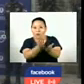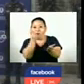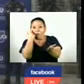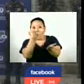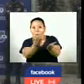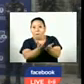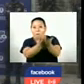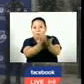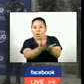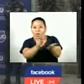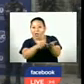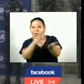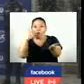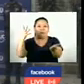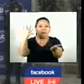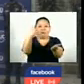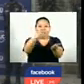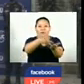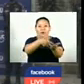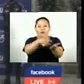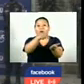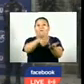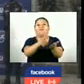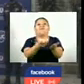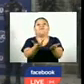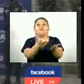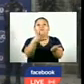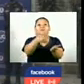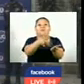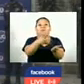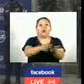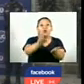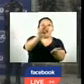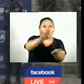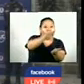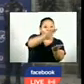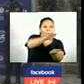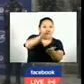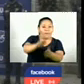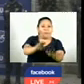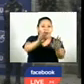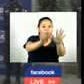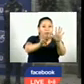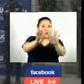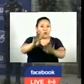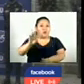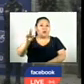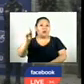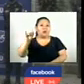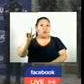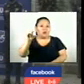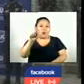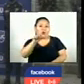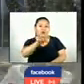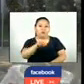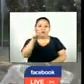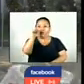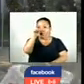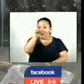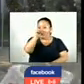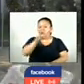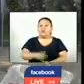que es donde abandonaron una lancha con dos bultos conteniendo 74 kilos de cocaína